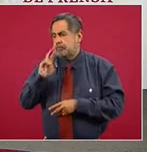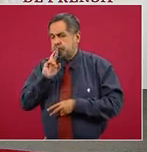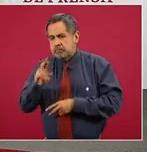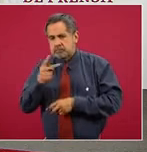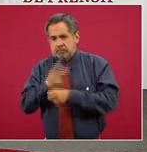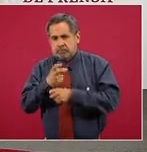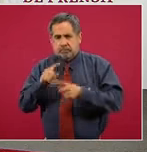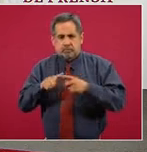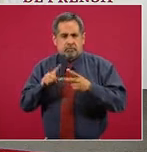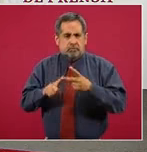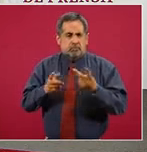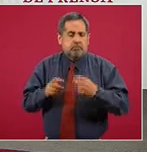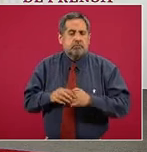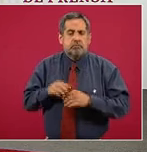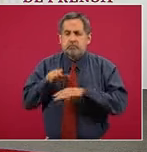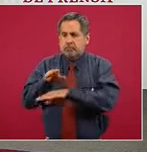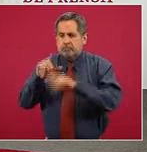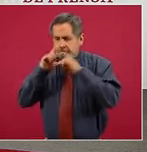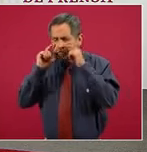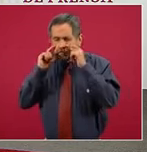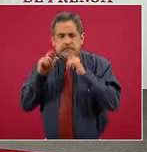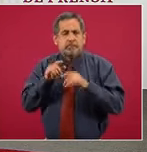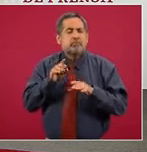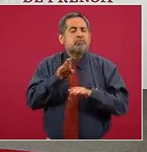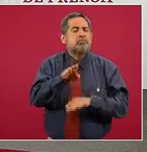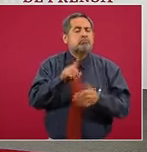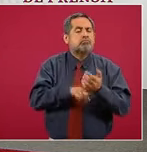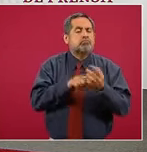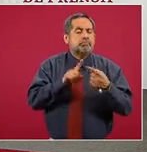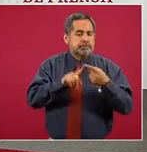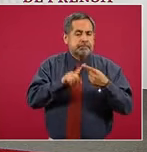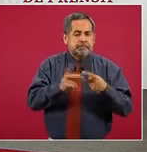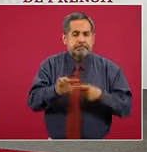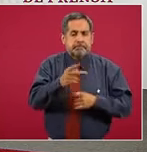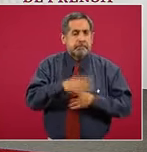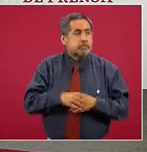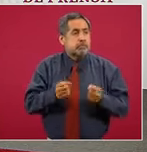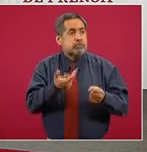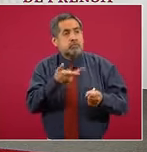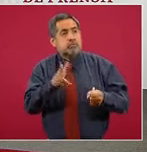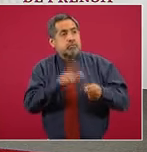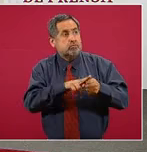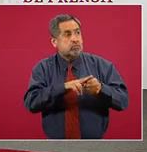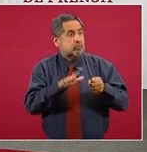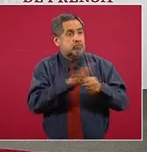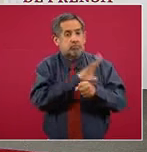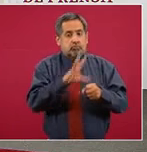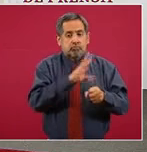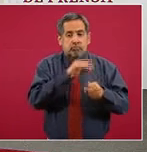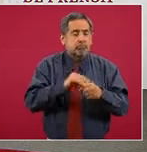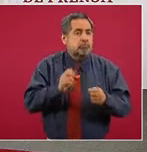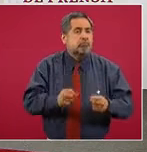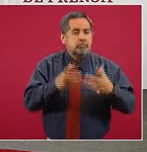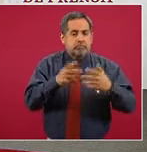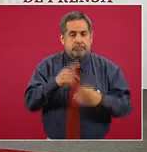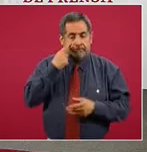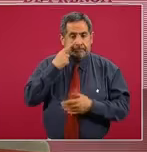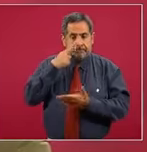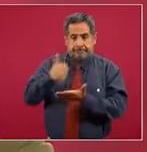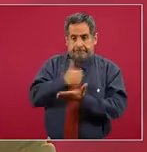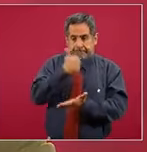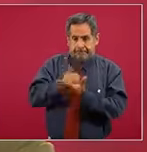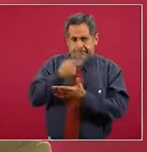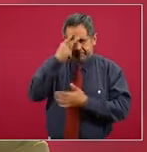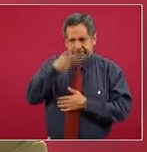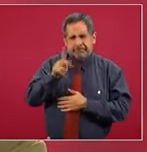la segunda sobre el cubrebocas. En cuanto a la capacidad hospitalaria, digo específicamente en la Ciudad de México, pero